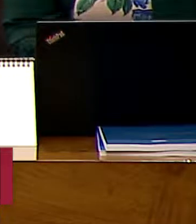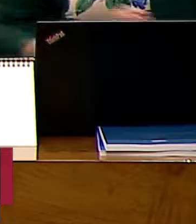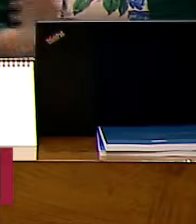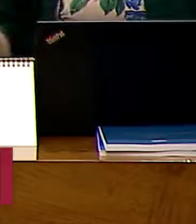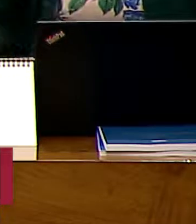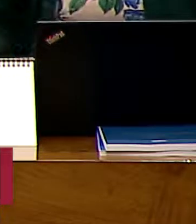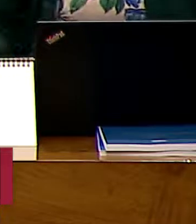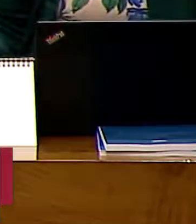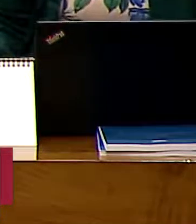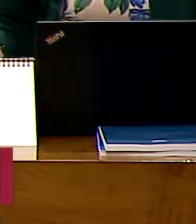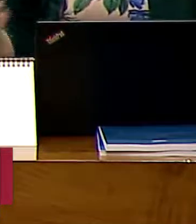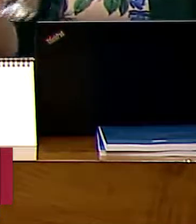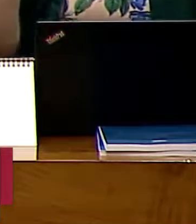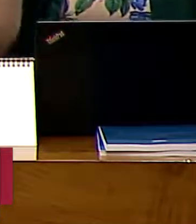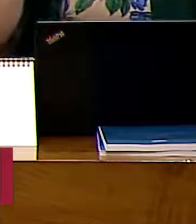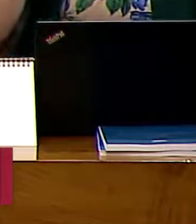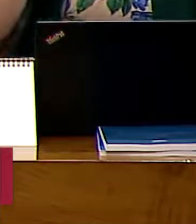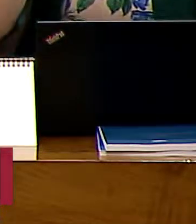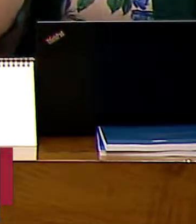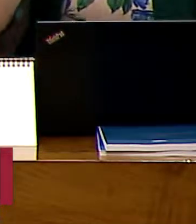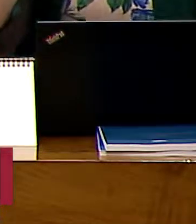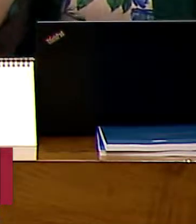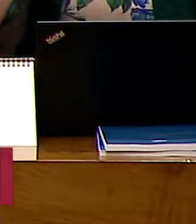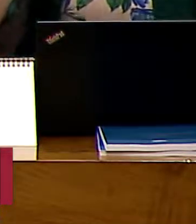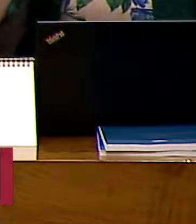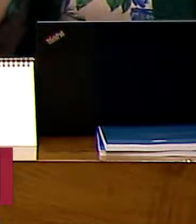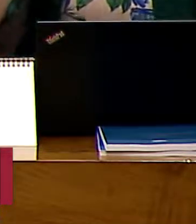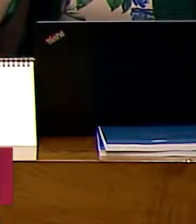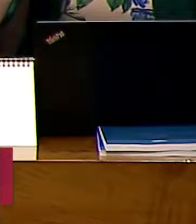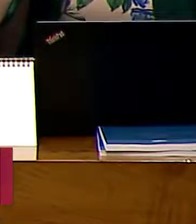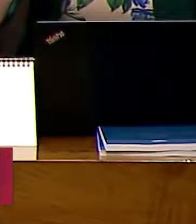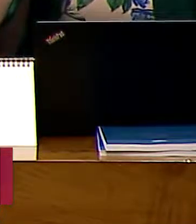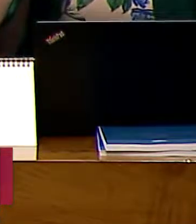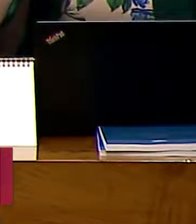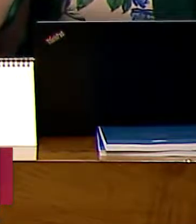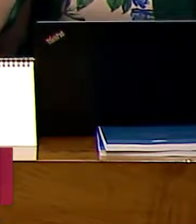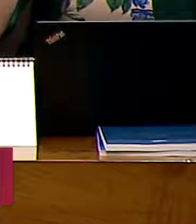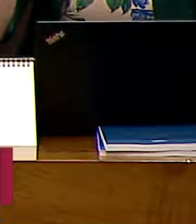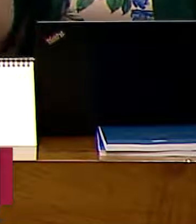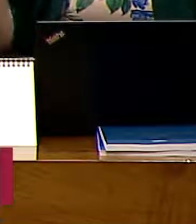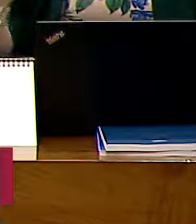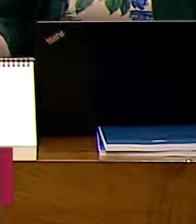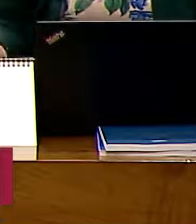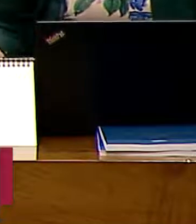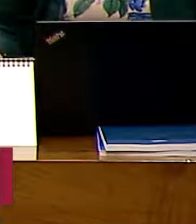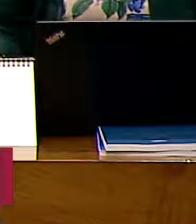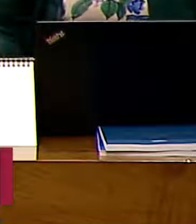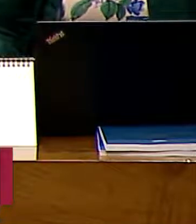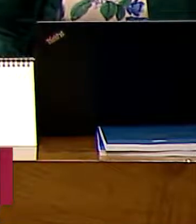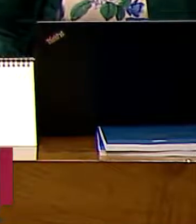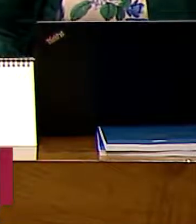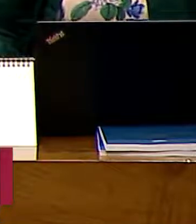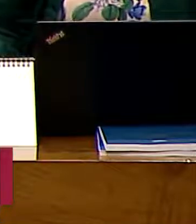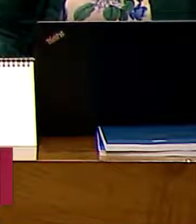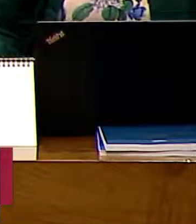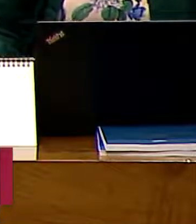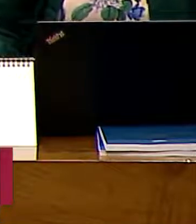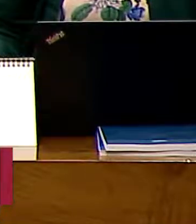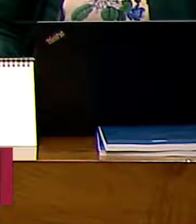Gracias, señor diputado Miguel Mellado. Le ofrezco la palabra a continuación al señor diputado don Andrés Molina.